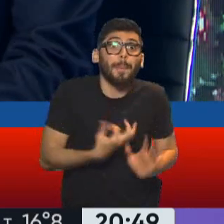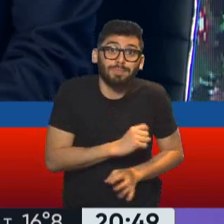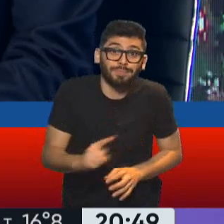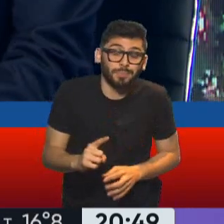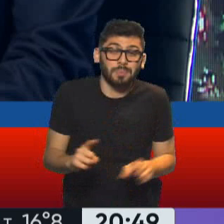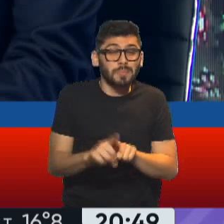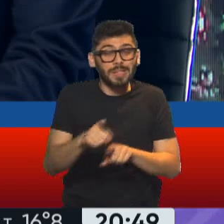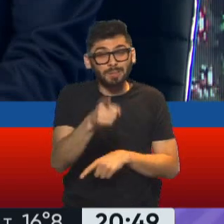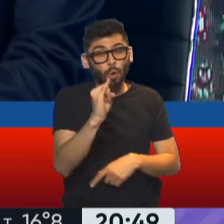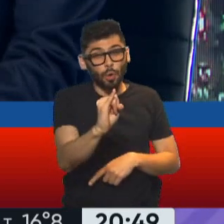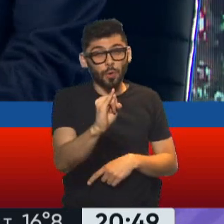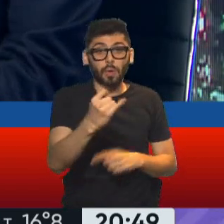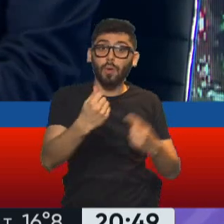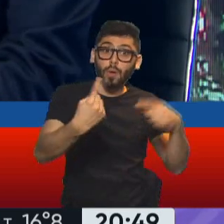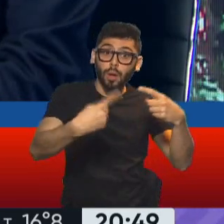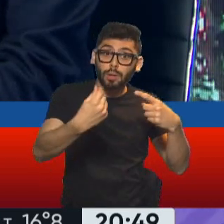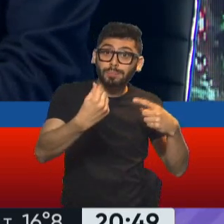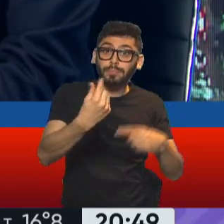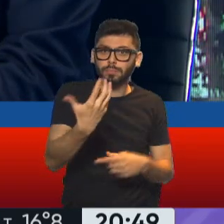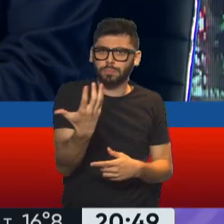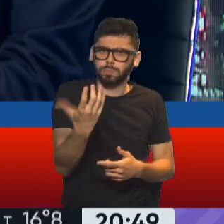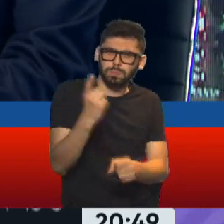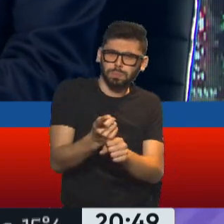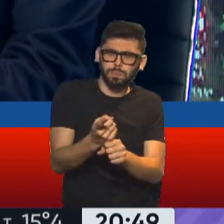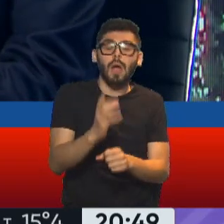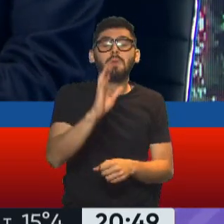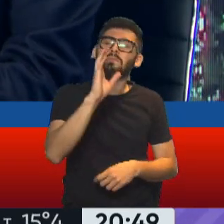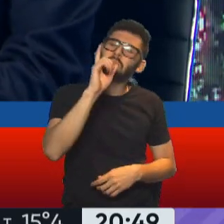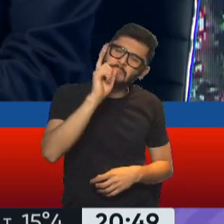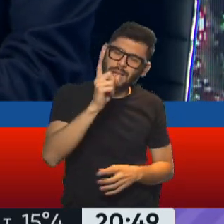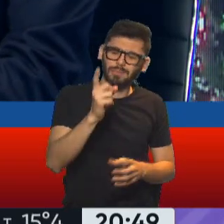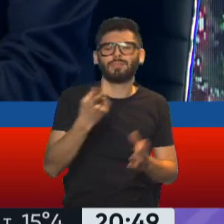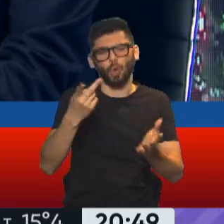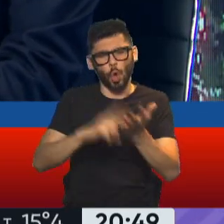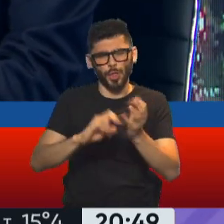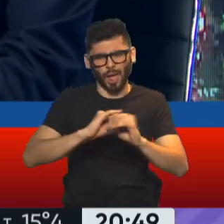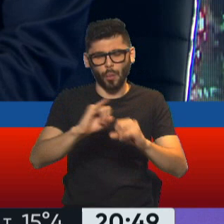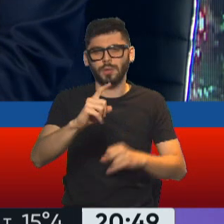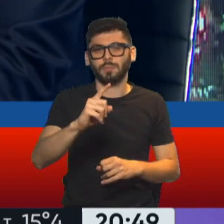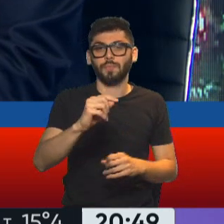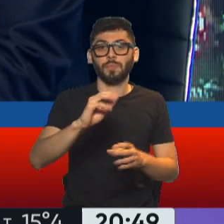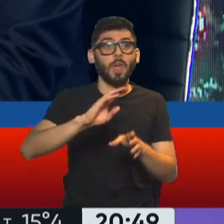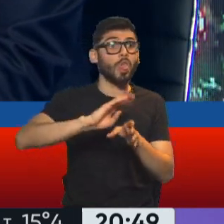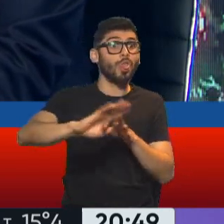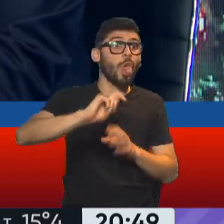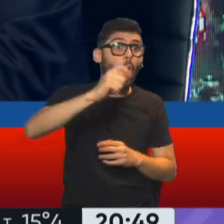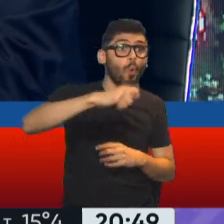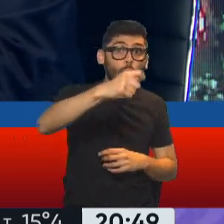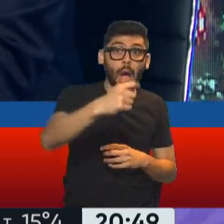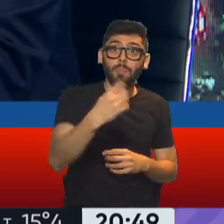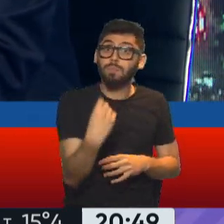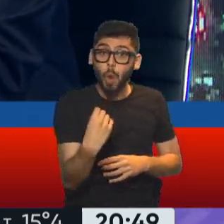que le decía en el valor de las tarifas, pero fundamentalmente, de vuelta, una deuda que no está justificada, que no está